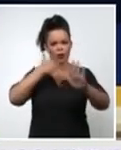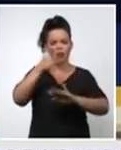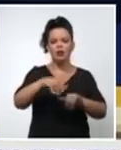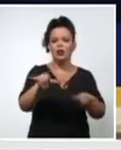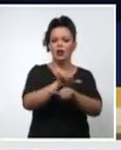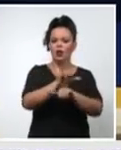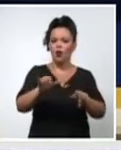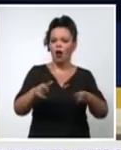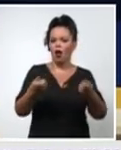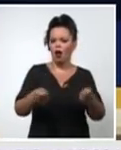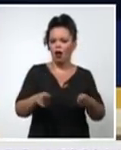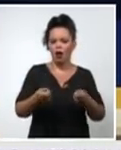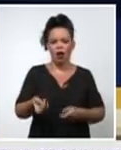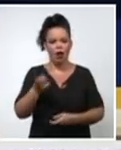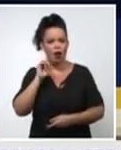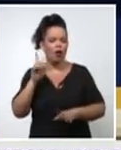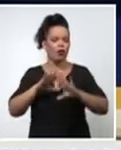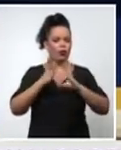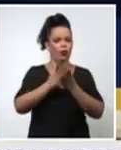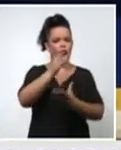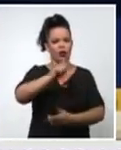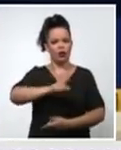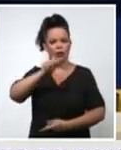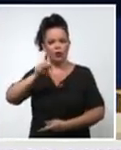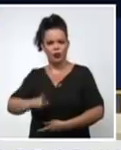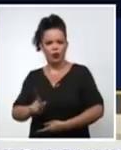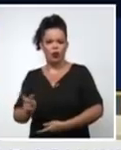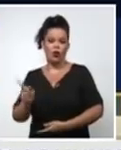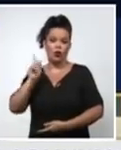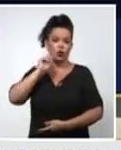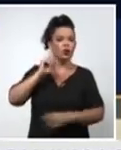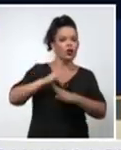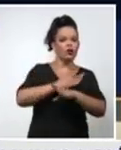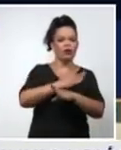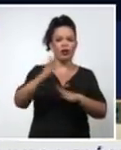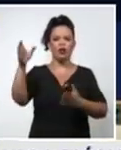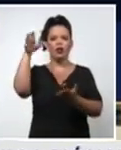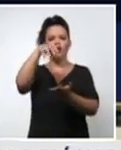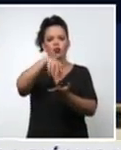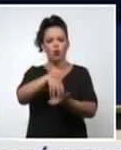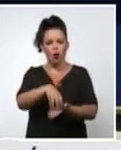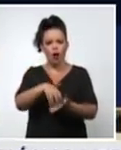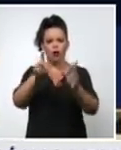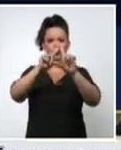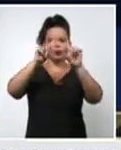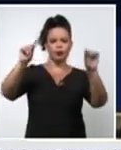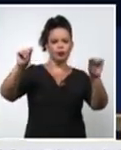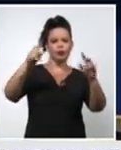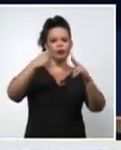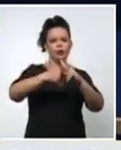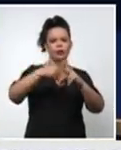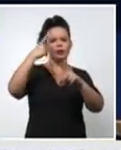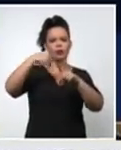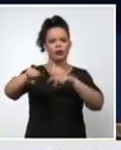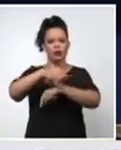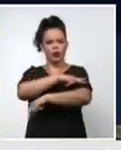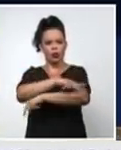las personas que nos escuchan en diferentes lugares del país y el exterior. Bueno, con su permiso me retiro el